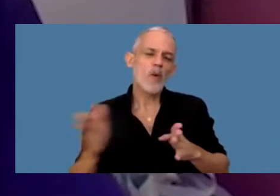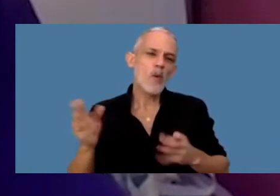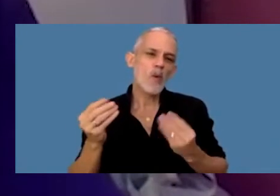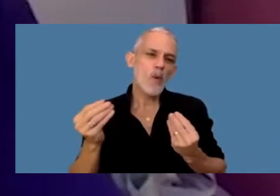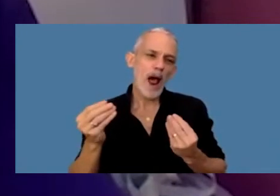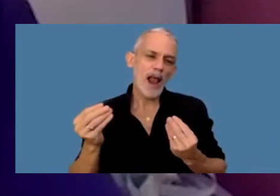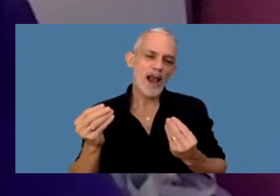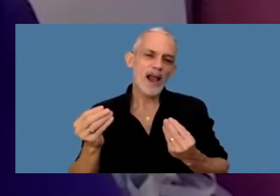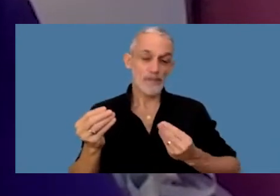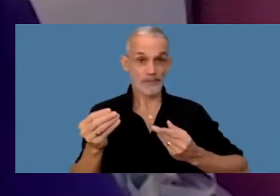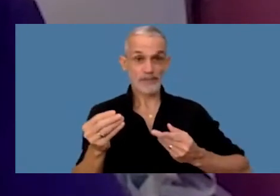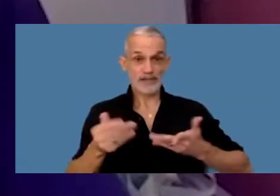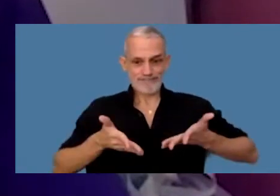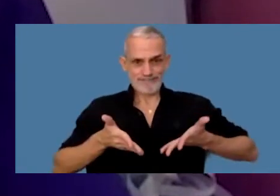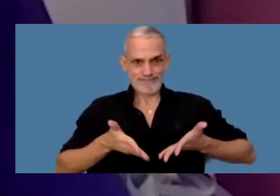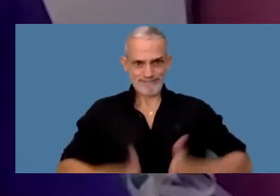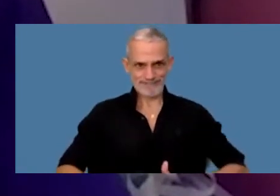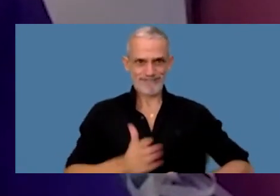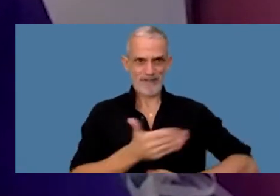acompañamiento también.